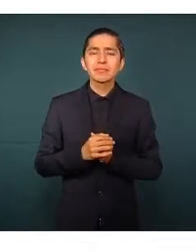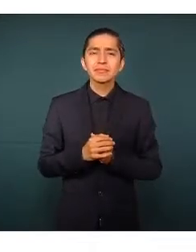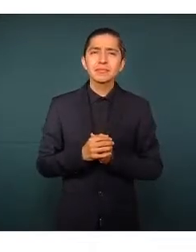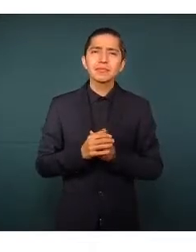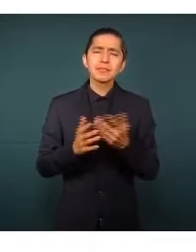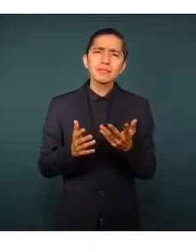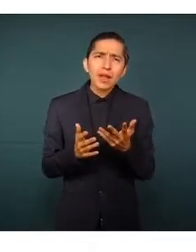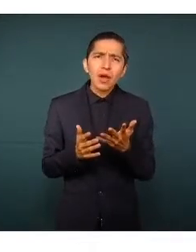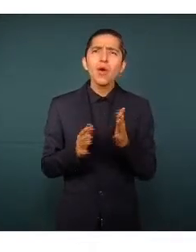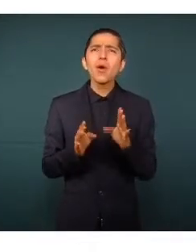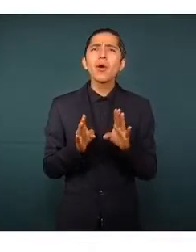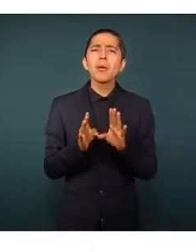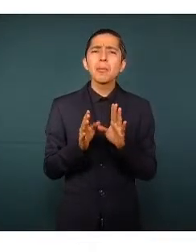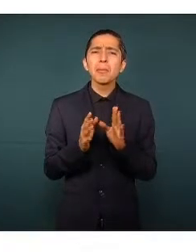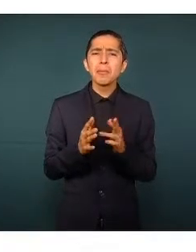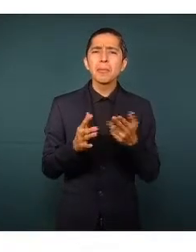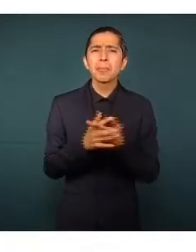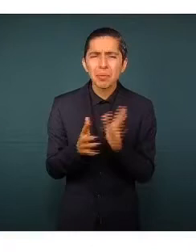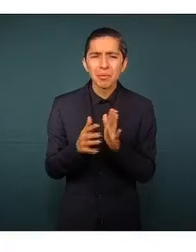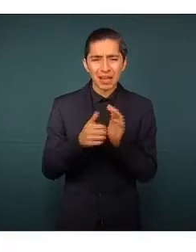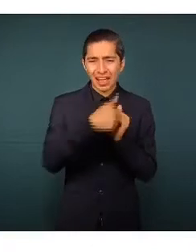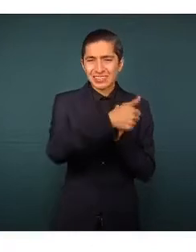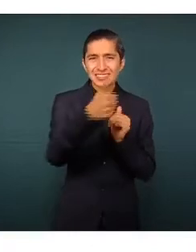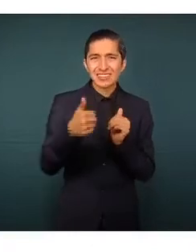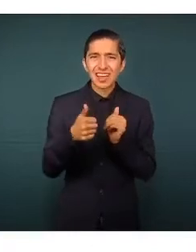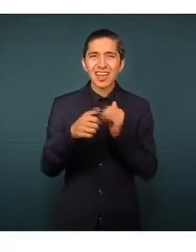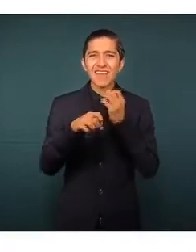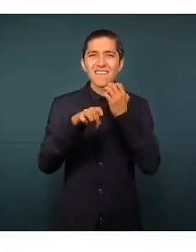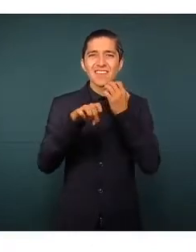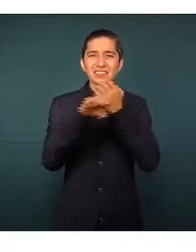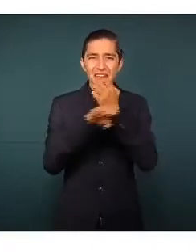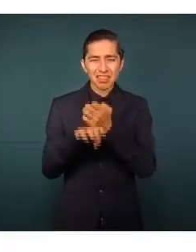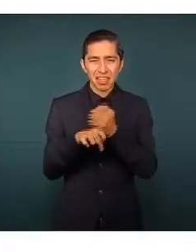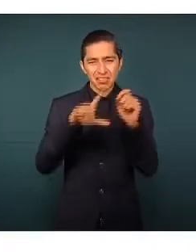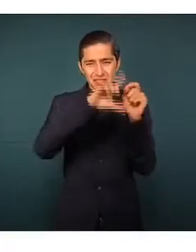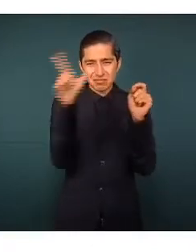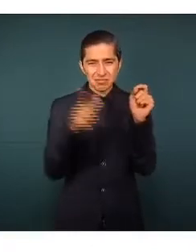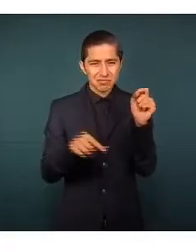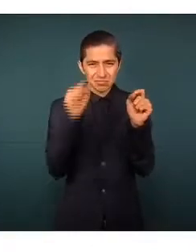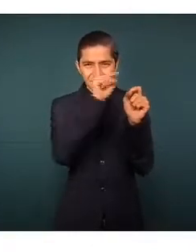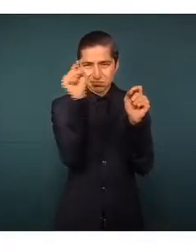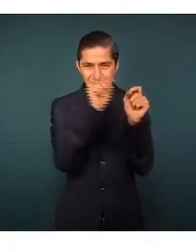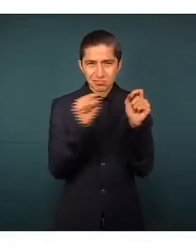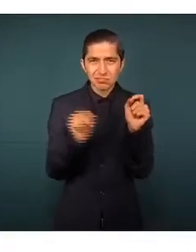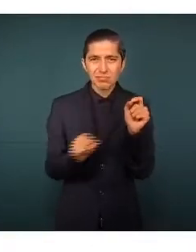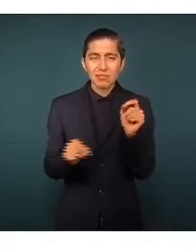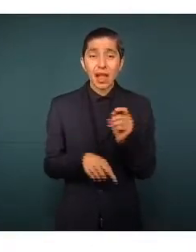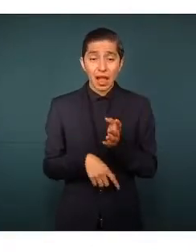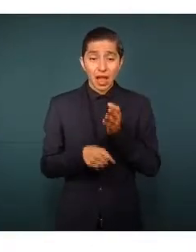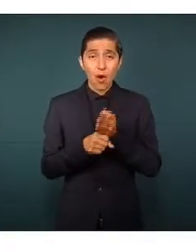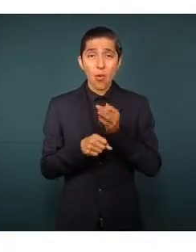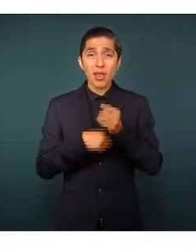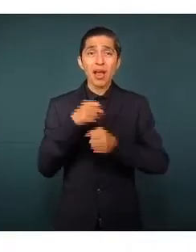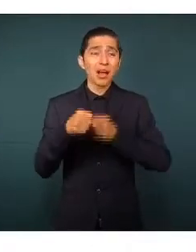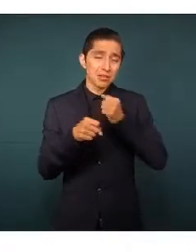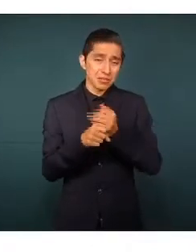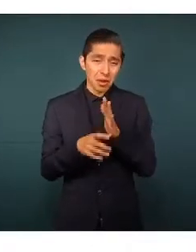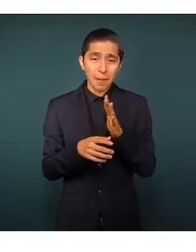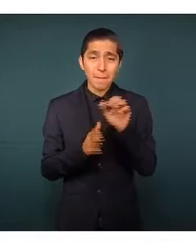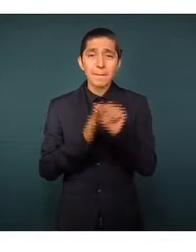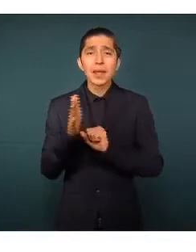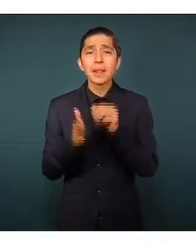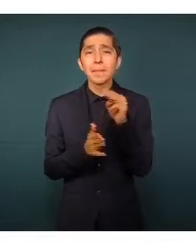En cuanto a homicidios dolosos por entidad federativa, considerando lo que se lleva en la presente administración y hasta el mes de